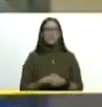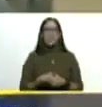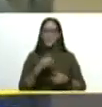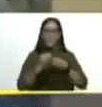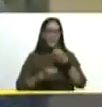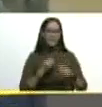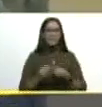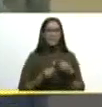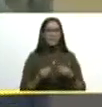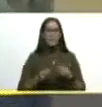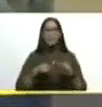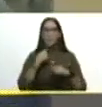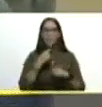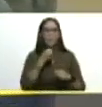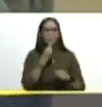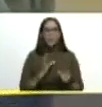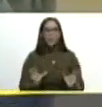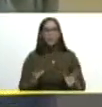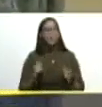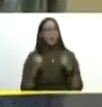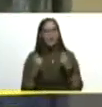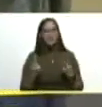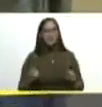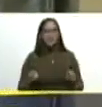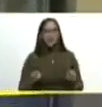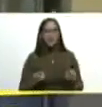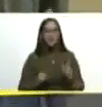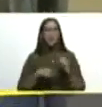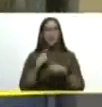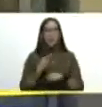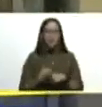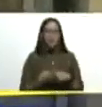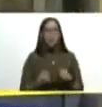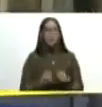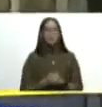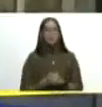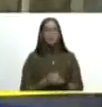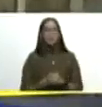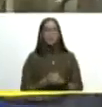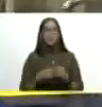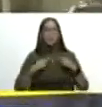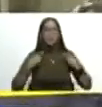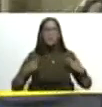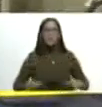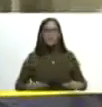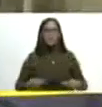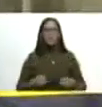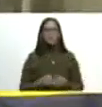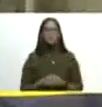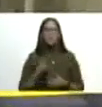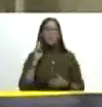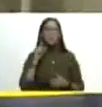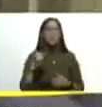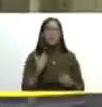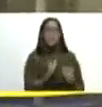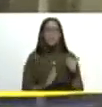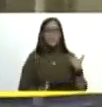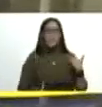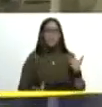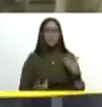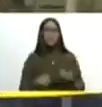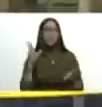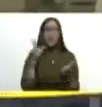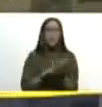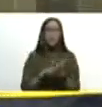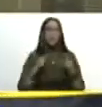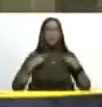instalamos y luego dijimos, bueno, nos hace falta otro recurso. Y a través del Consejo Federal de Gobierno, usted, presidente, nos aprobó los